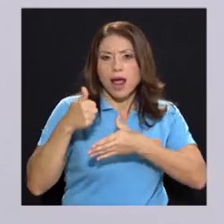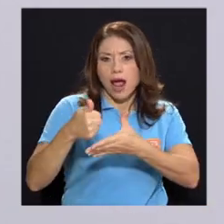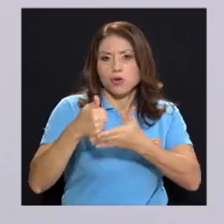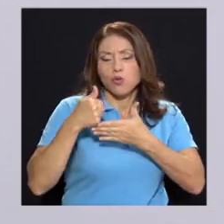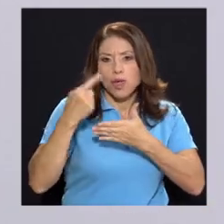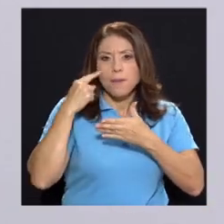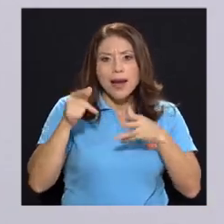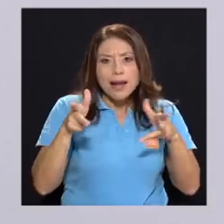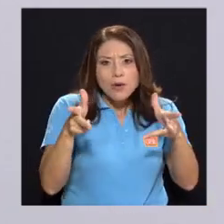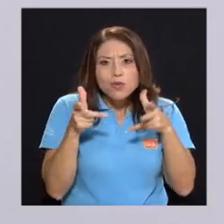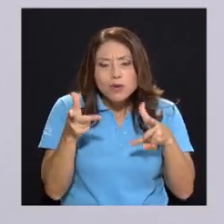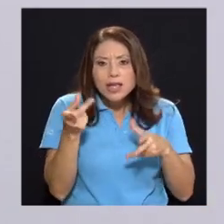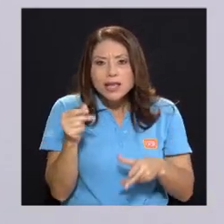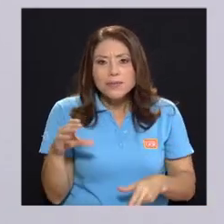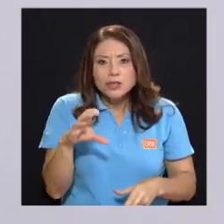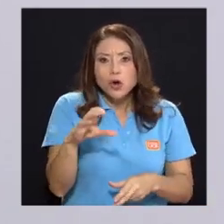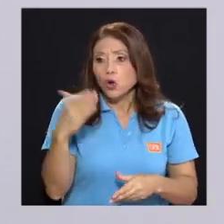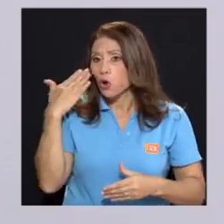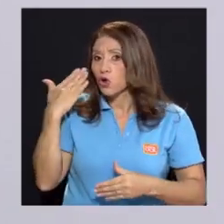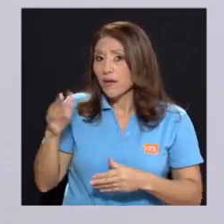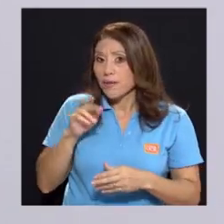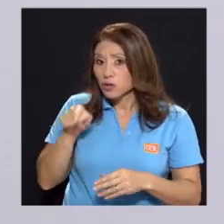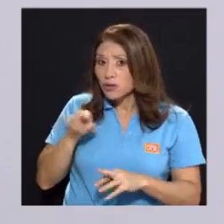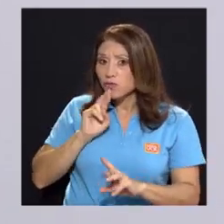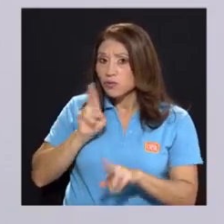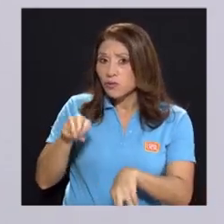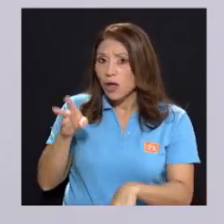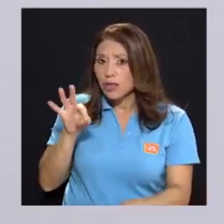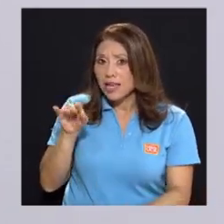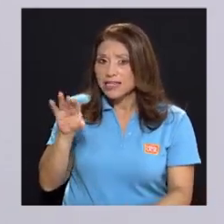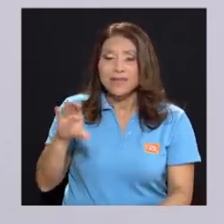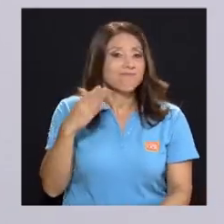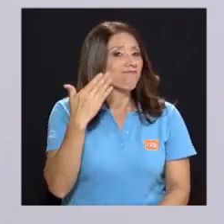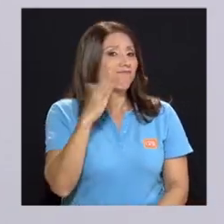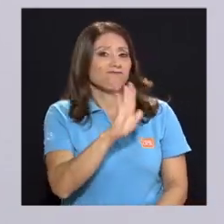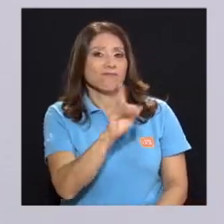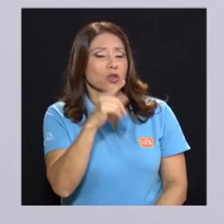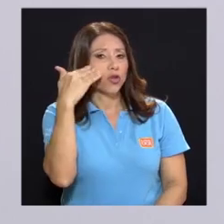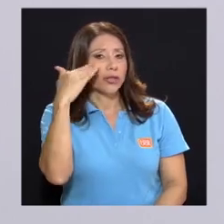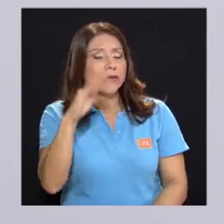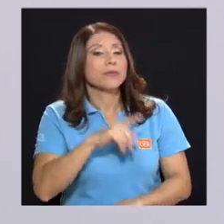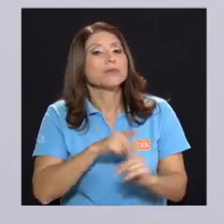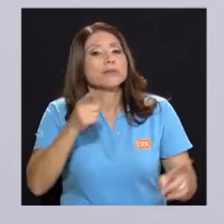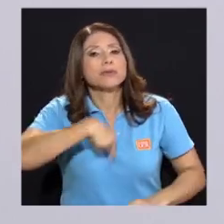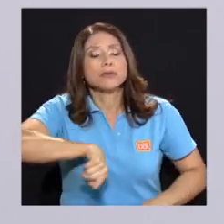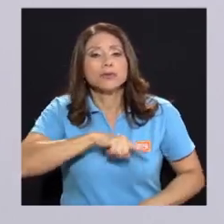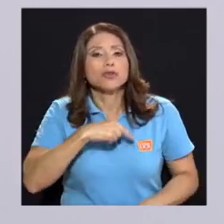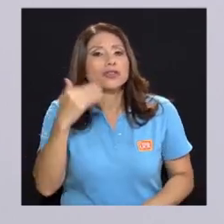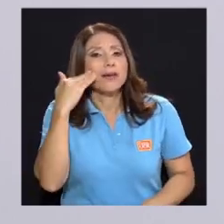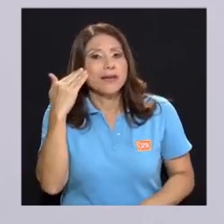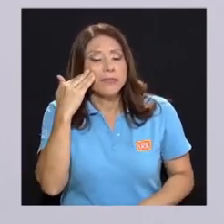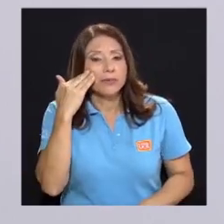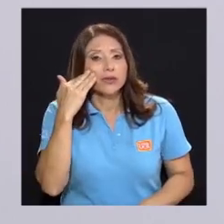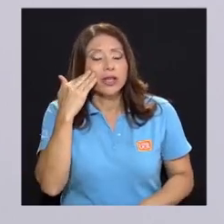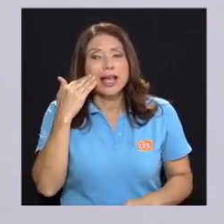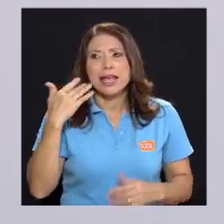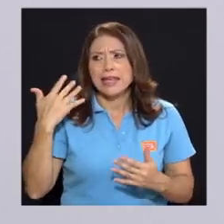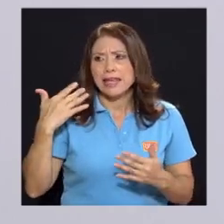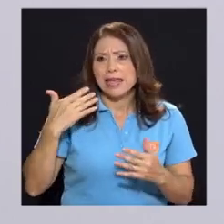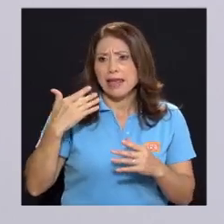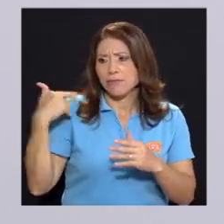fue el producto interno no lo sabemos en todo caso en todo caso lo que sí sabemos que el efecto al 2016